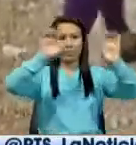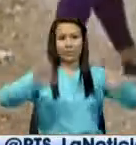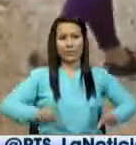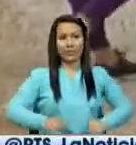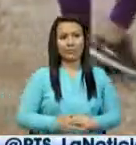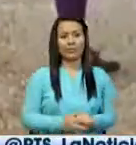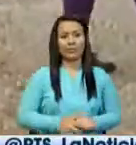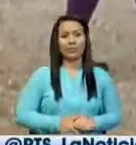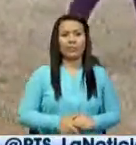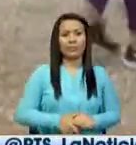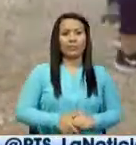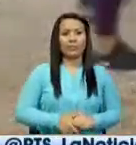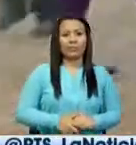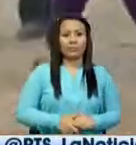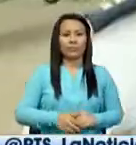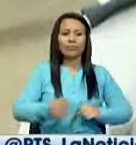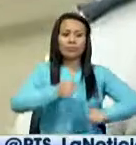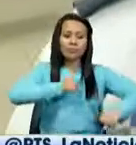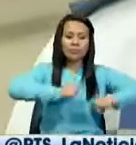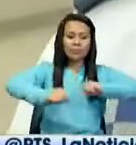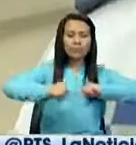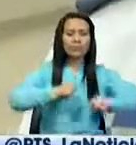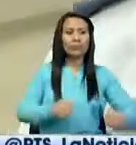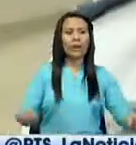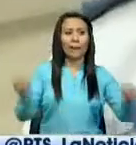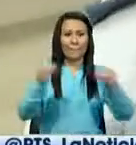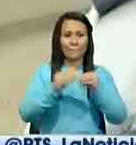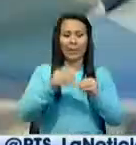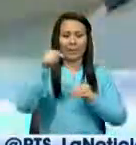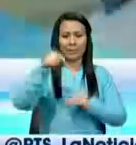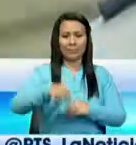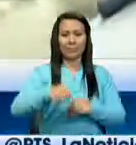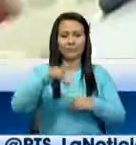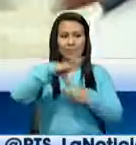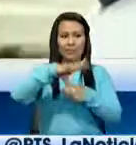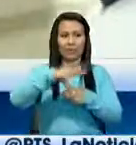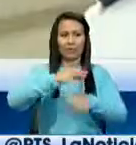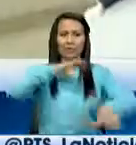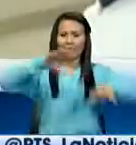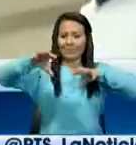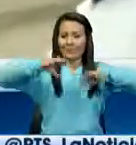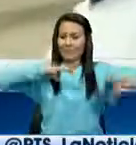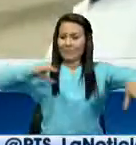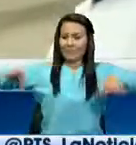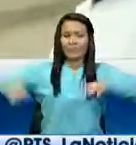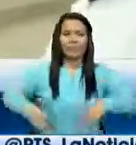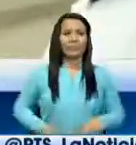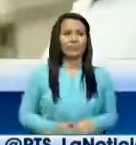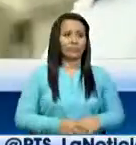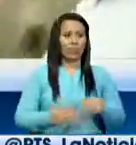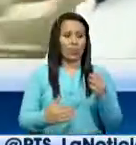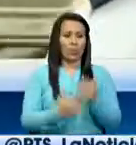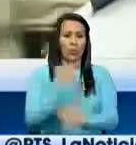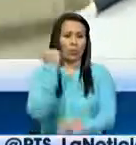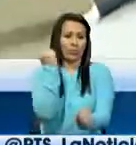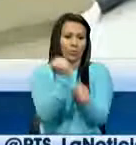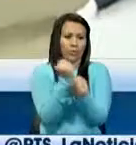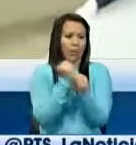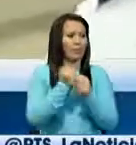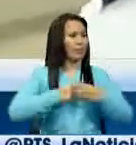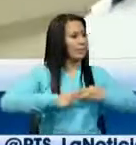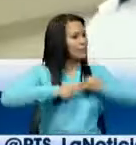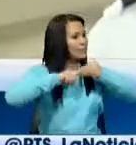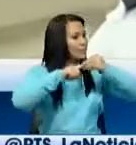está desplegándose, nos estamos multiplicando por este feriado y estamos realizando una función súper